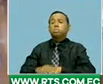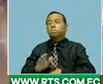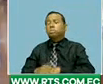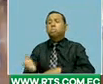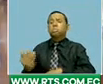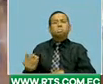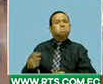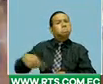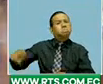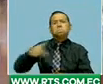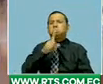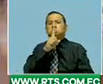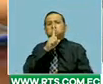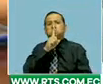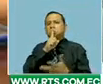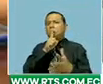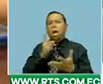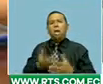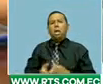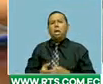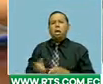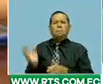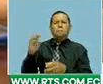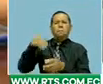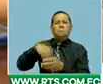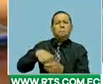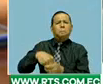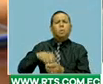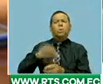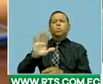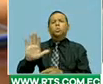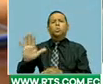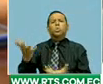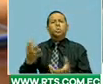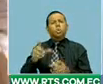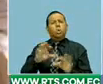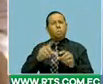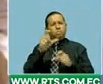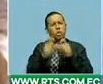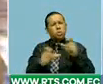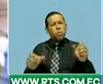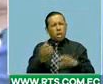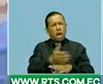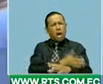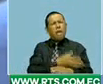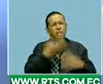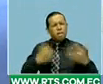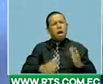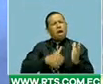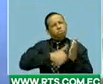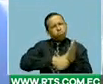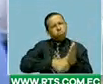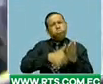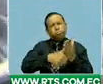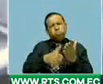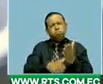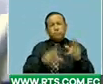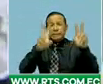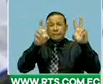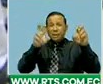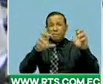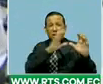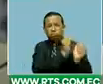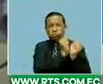su registro de todas las personas con antecedentes penales que tienen. De esa manera no podemos